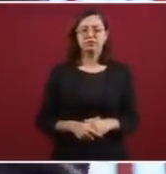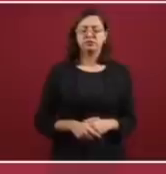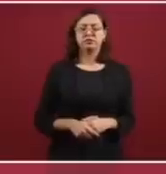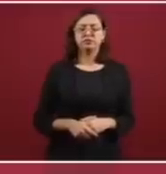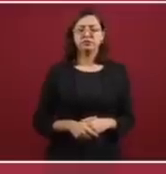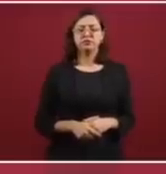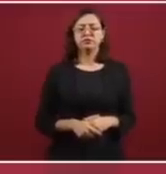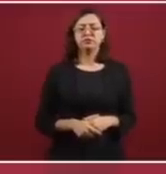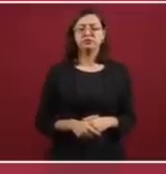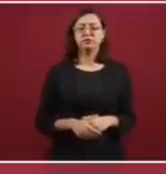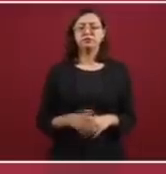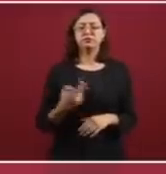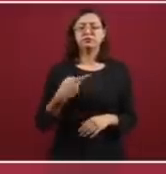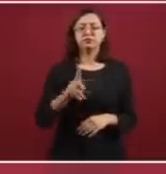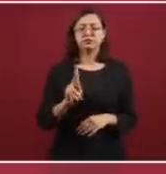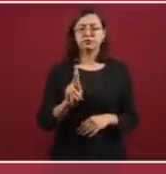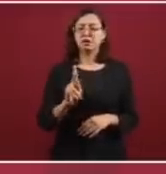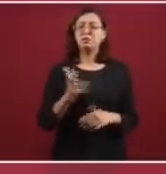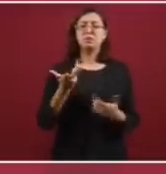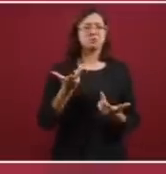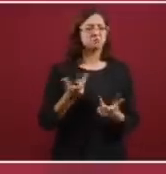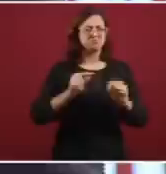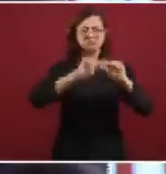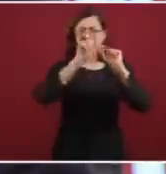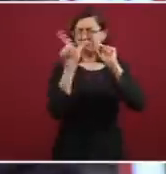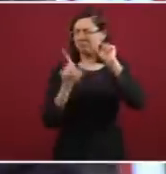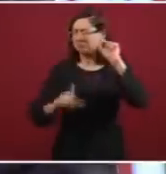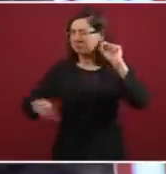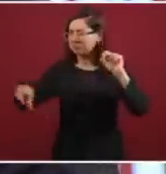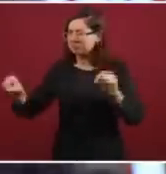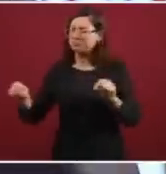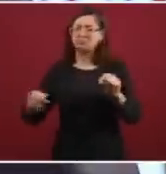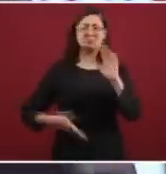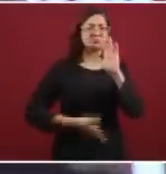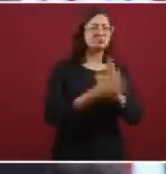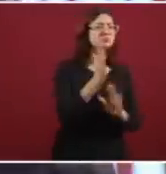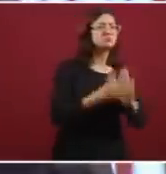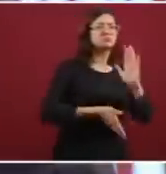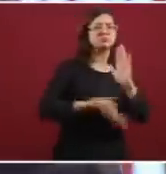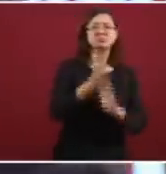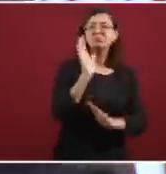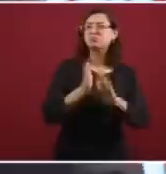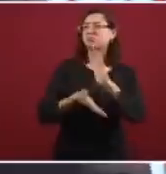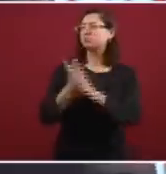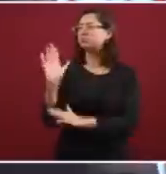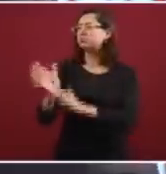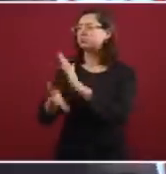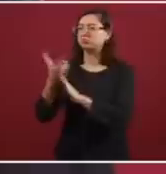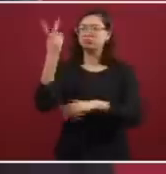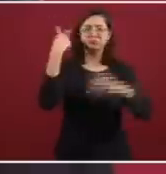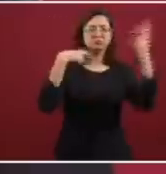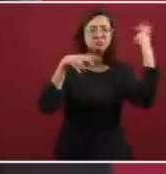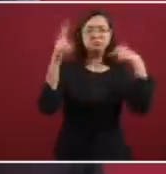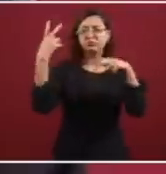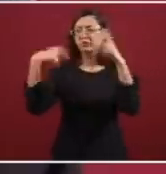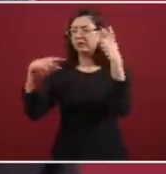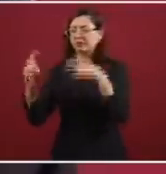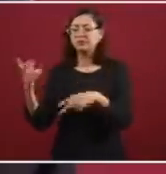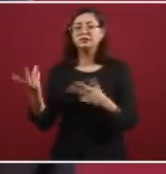muy bien podemos recorrer todo el país. ¿Y cuánto además